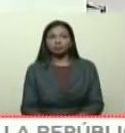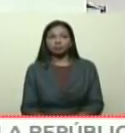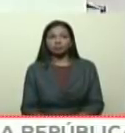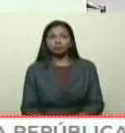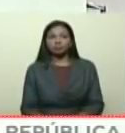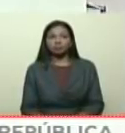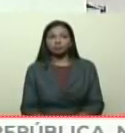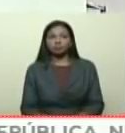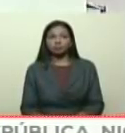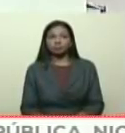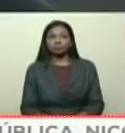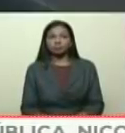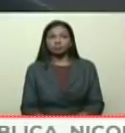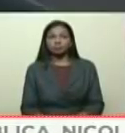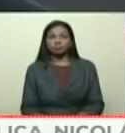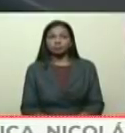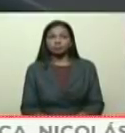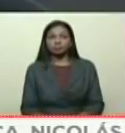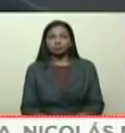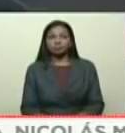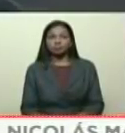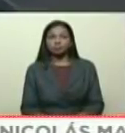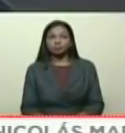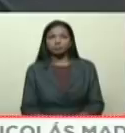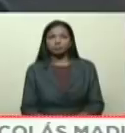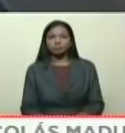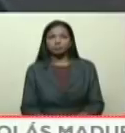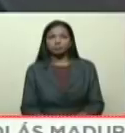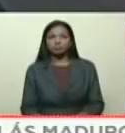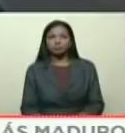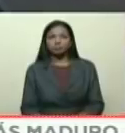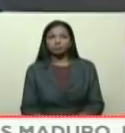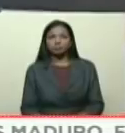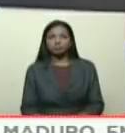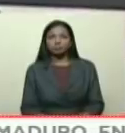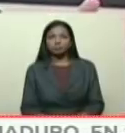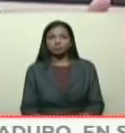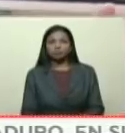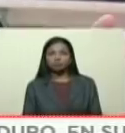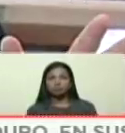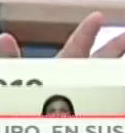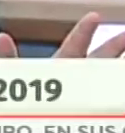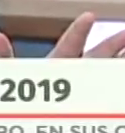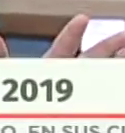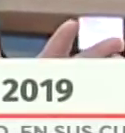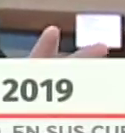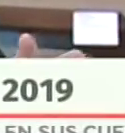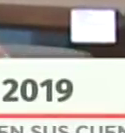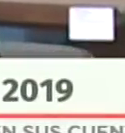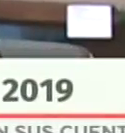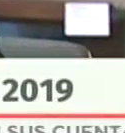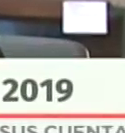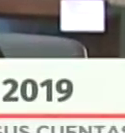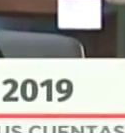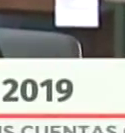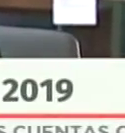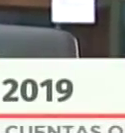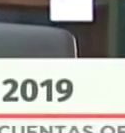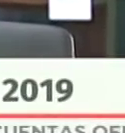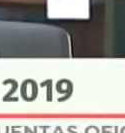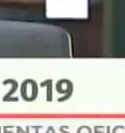resaltar en esta integración de las artes de esta tarde que estamos rodeados, presidente, de